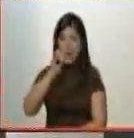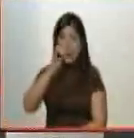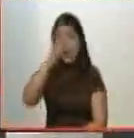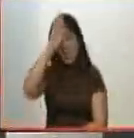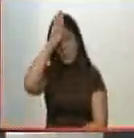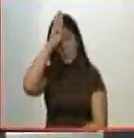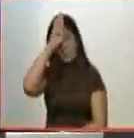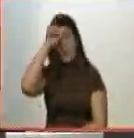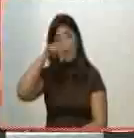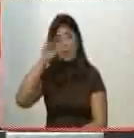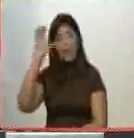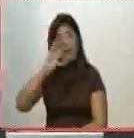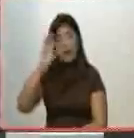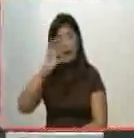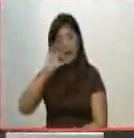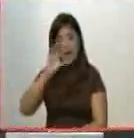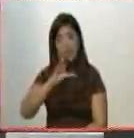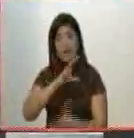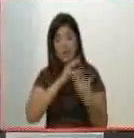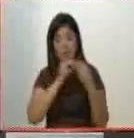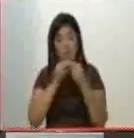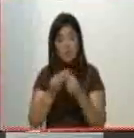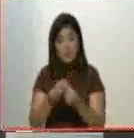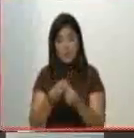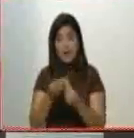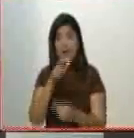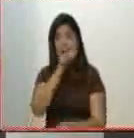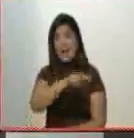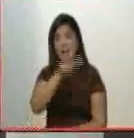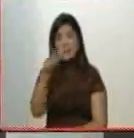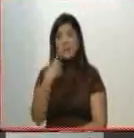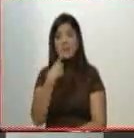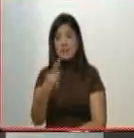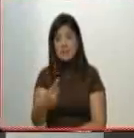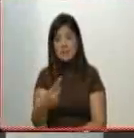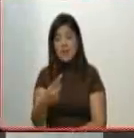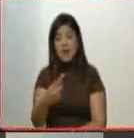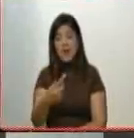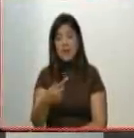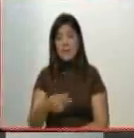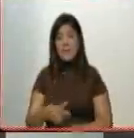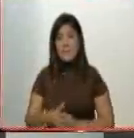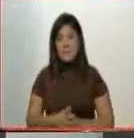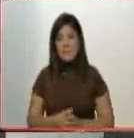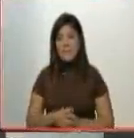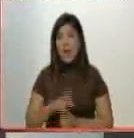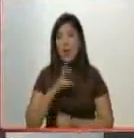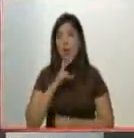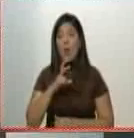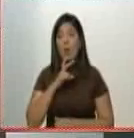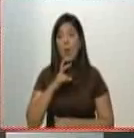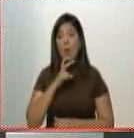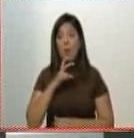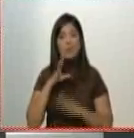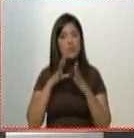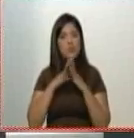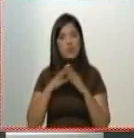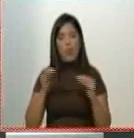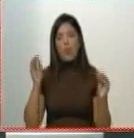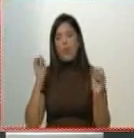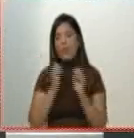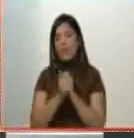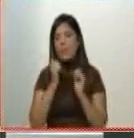en el Distrito Capital, acompañado por los que él ha denominado la generación de oro, los atletas que